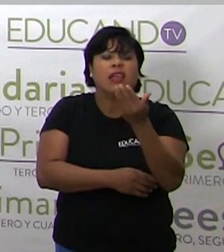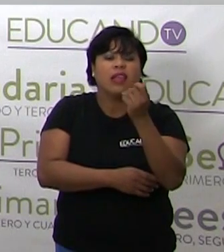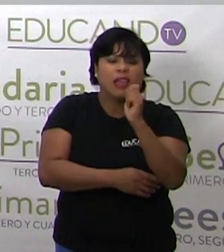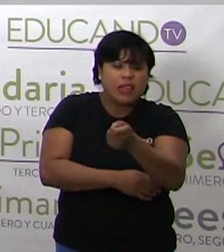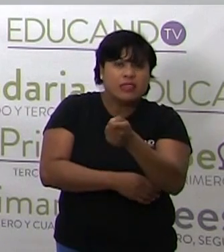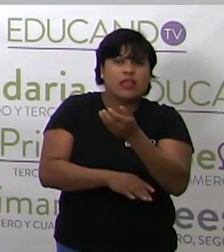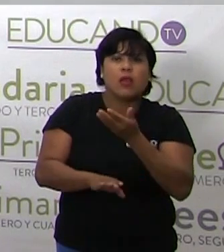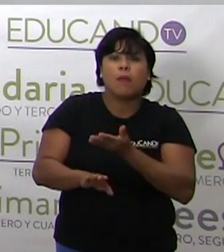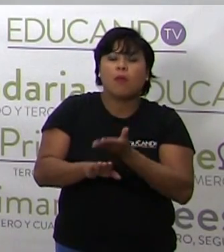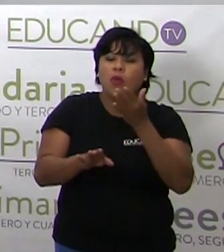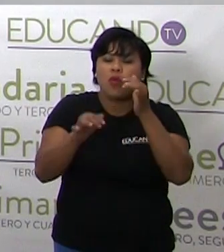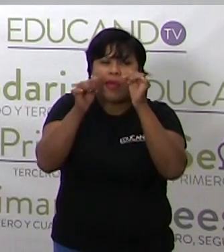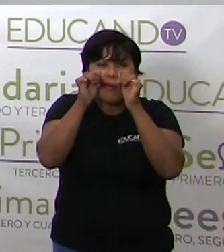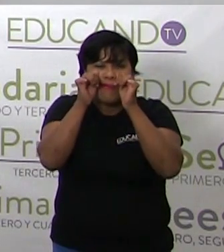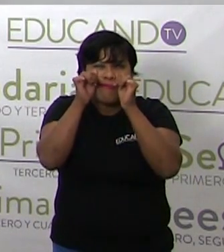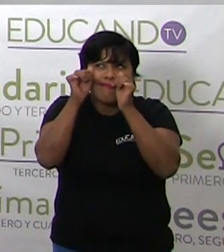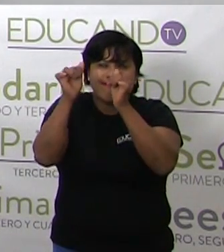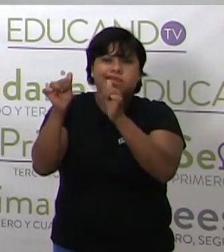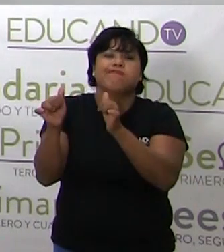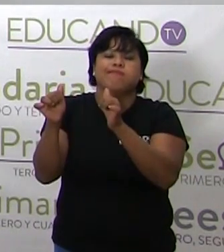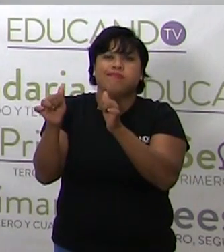muy atento